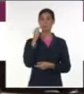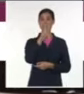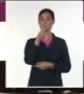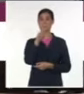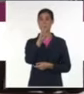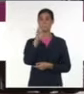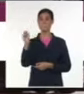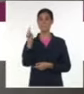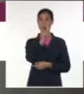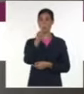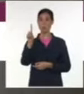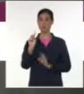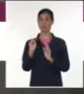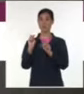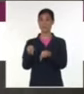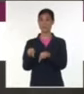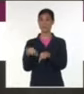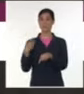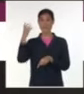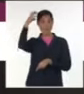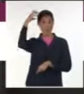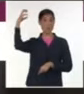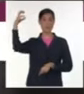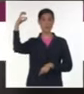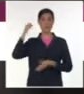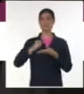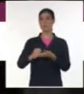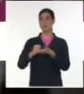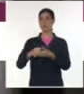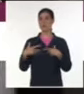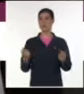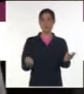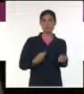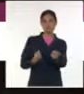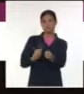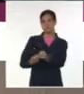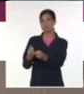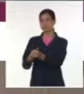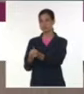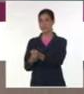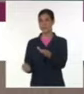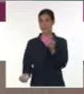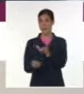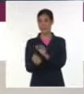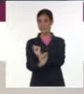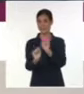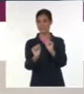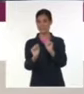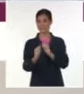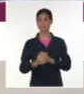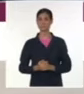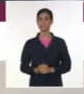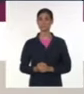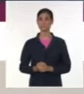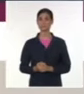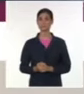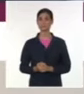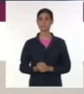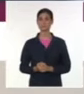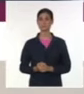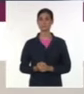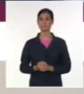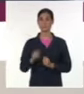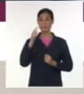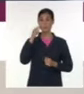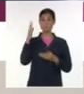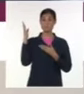a solicitud del gobierno y para ayudar en la lucha contra el terrorismo. Los pilotos de los cazas